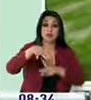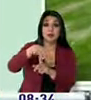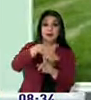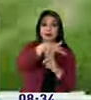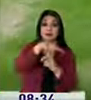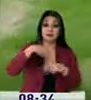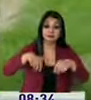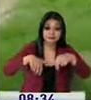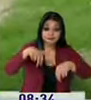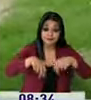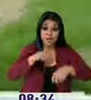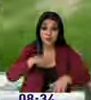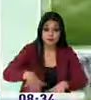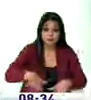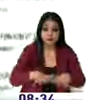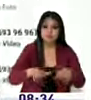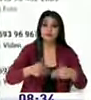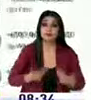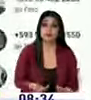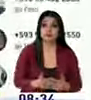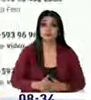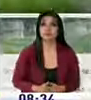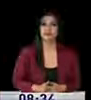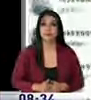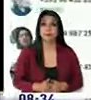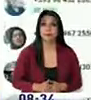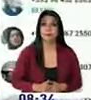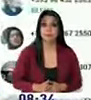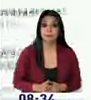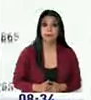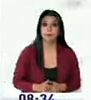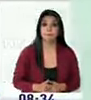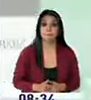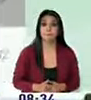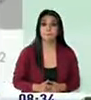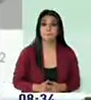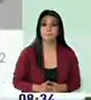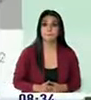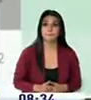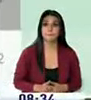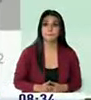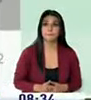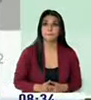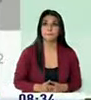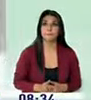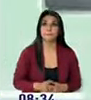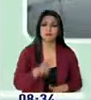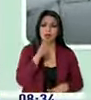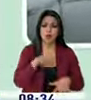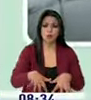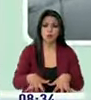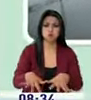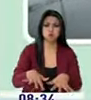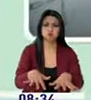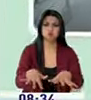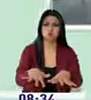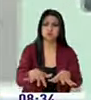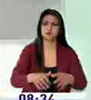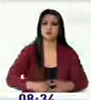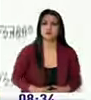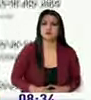de esparcimiento. Ver, 2 meses de empozada del agua, esto es, claro, se está haciendo un pantano, ¿no? Por allá debe haber